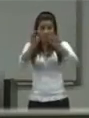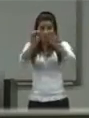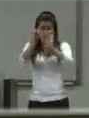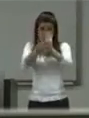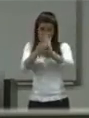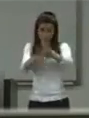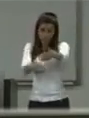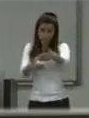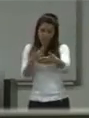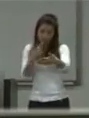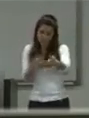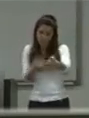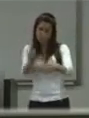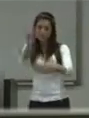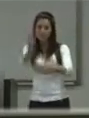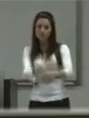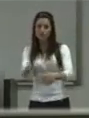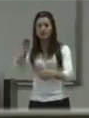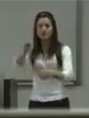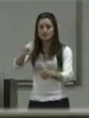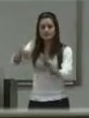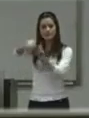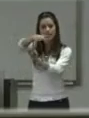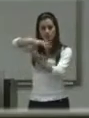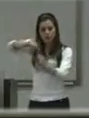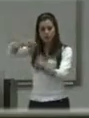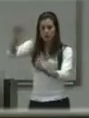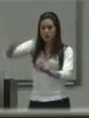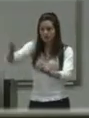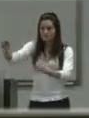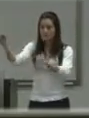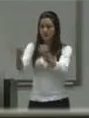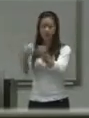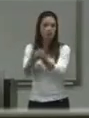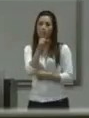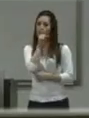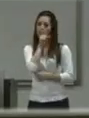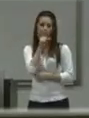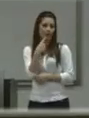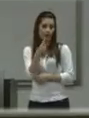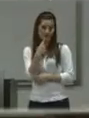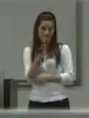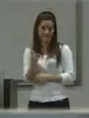entorno debe Vivir la persona y cuáles son los apoyos que se les debe prestar